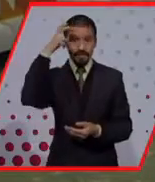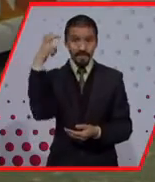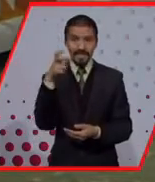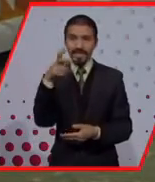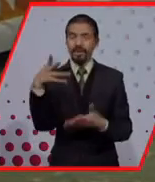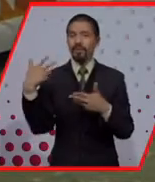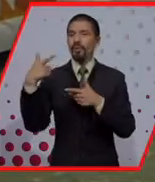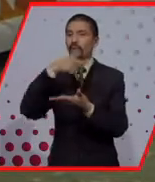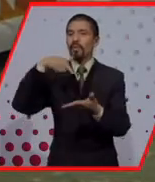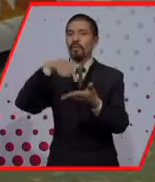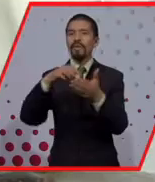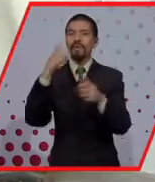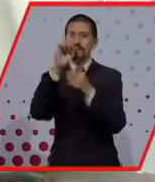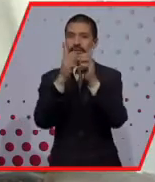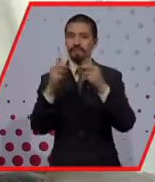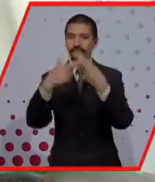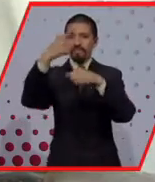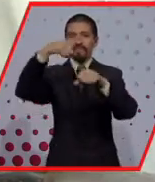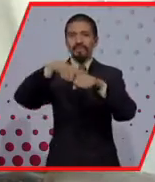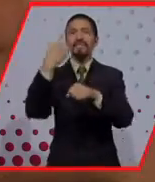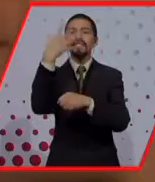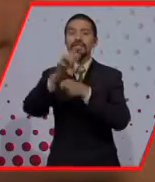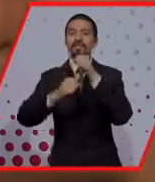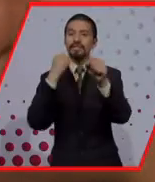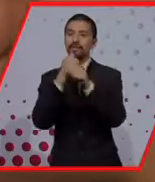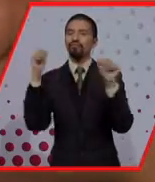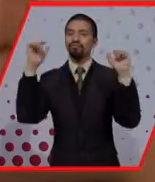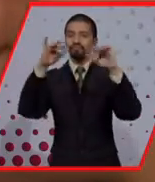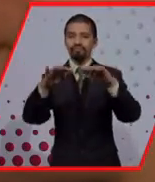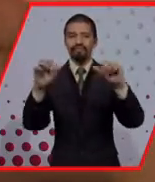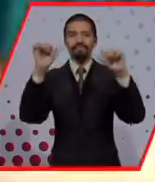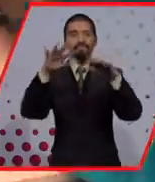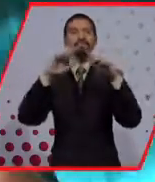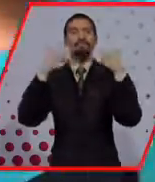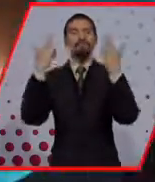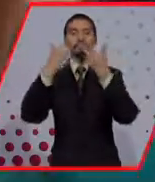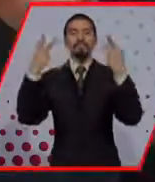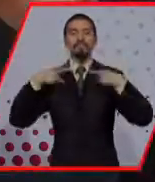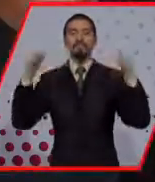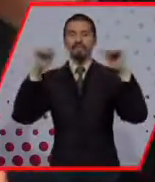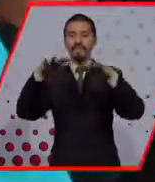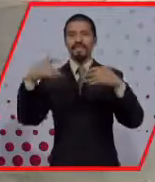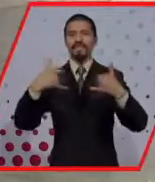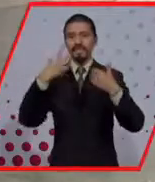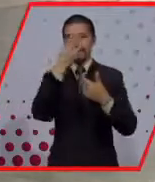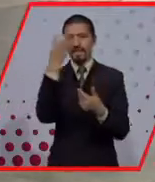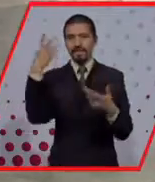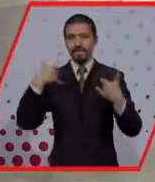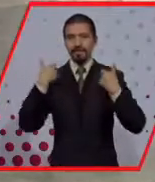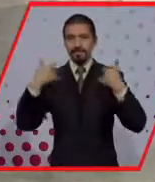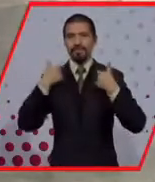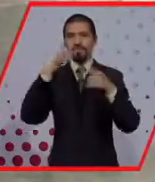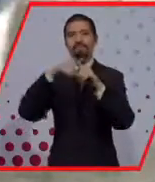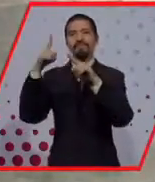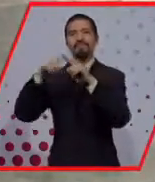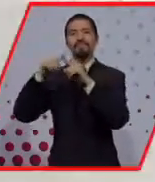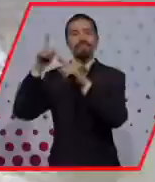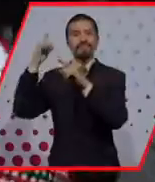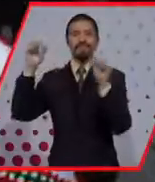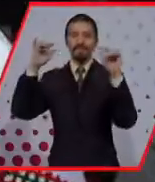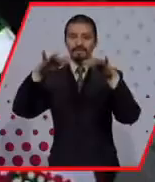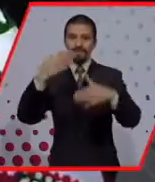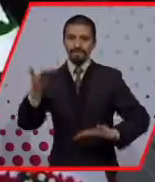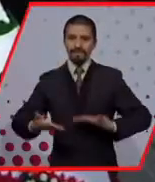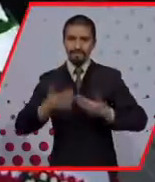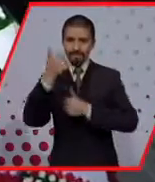sido sede del campeonato nacional por más de 10 años logrando reunir a más de 300 jóvenes concursantes de las seis huastecas